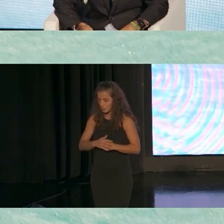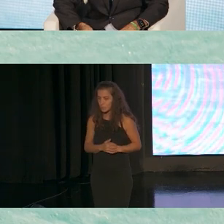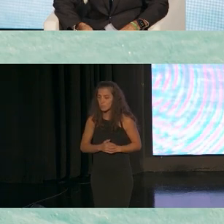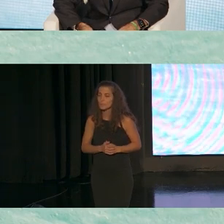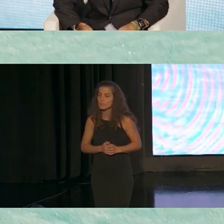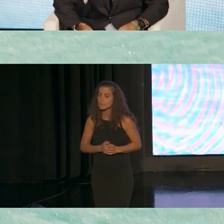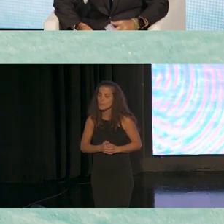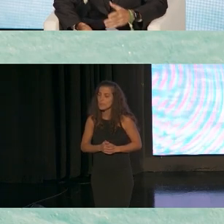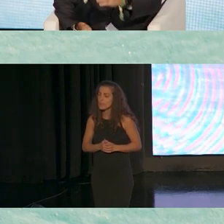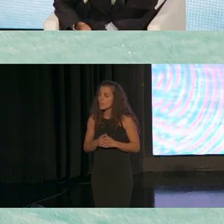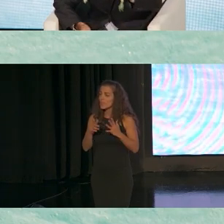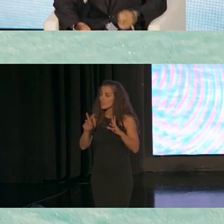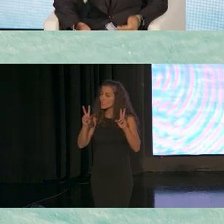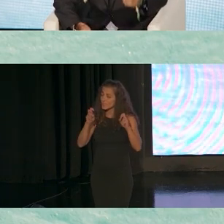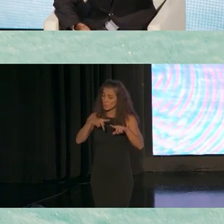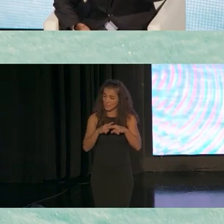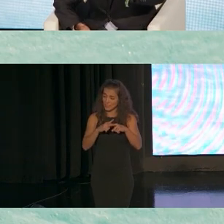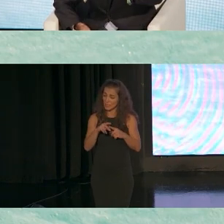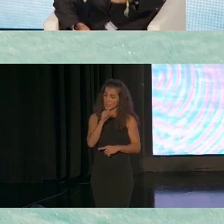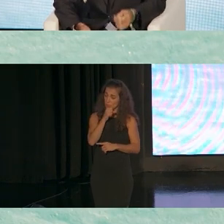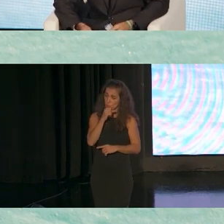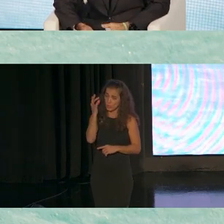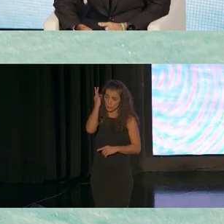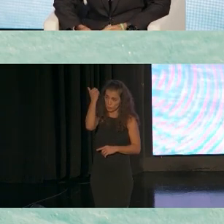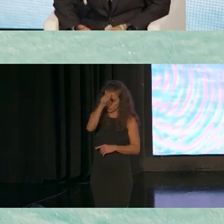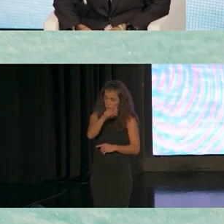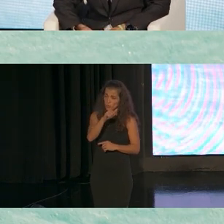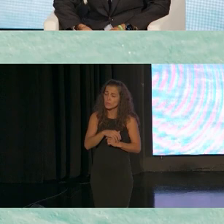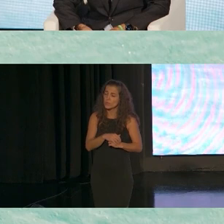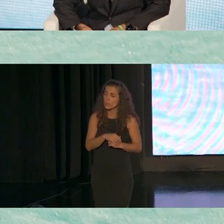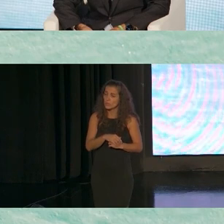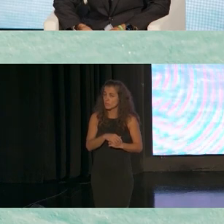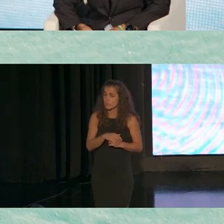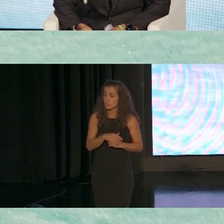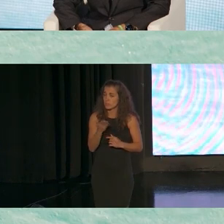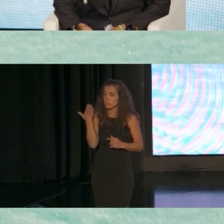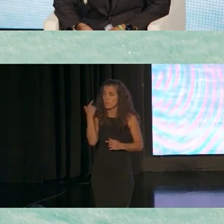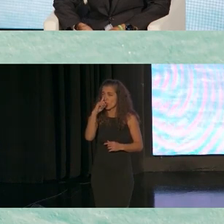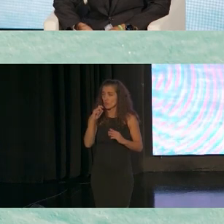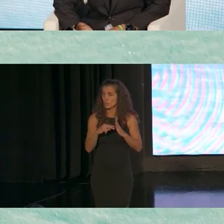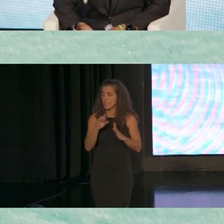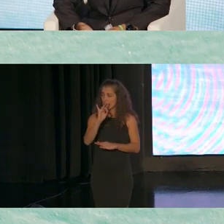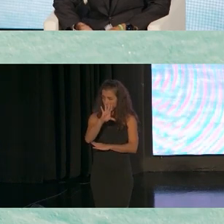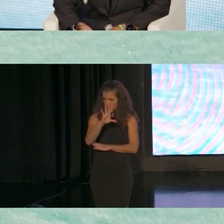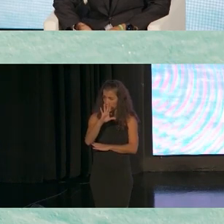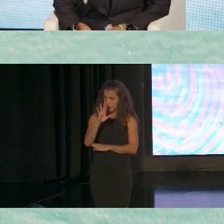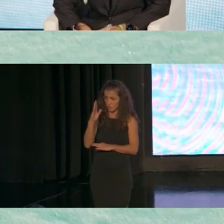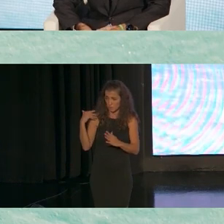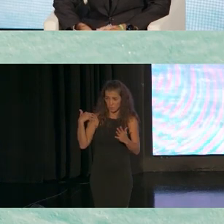en cuanto a taller de abuelos ahí prácticamente desde el 2015